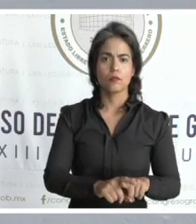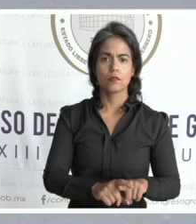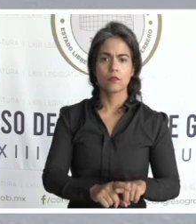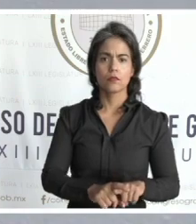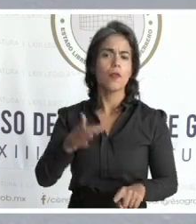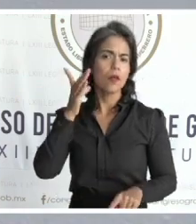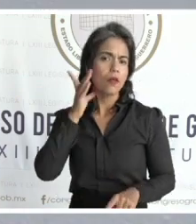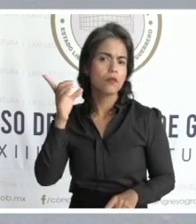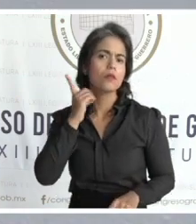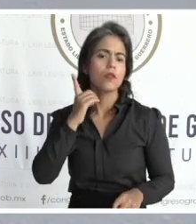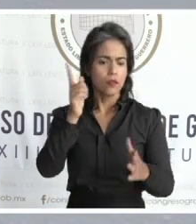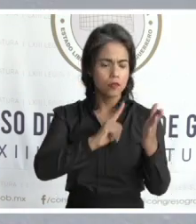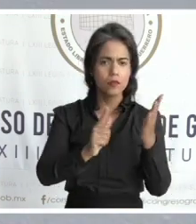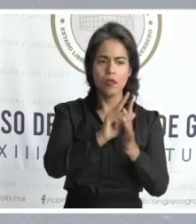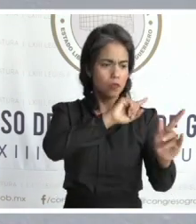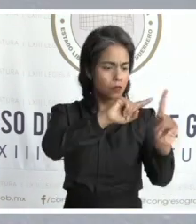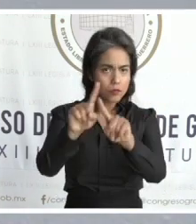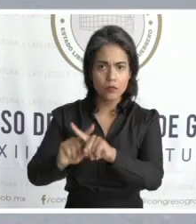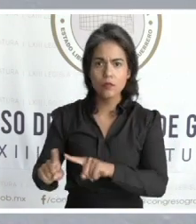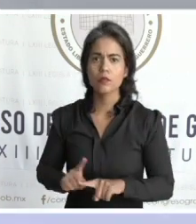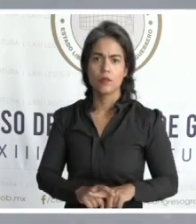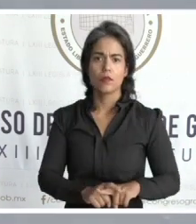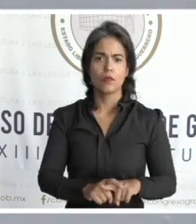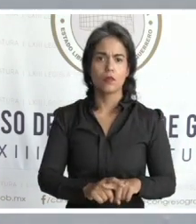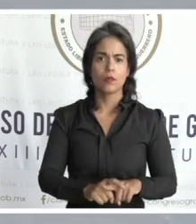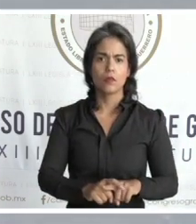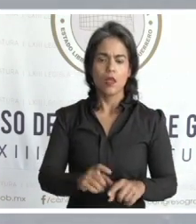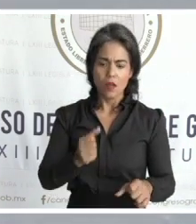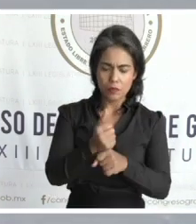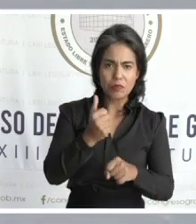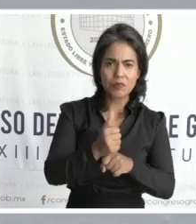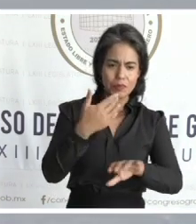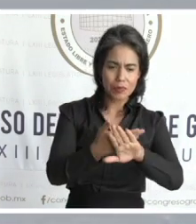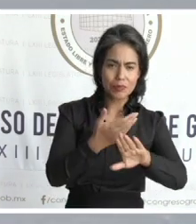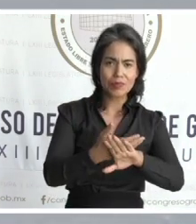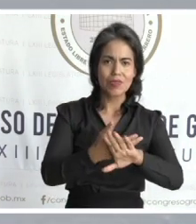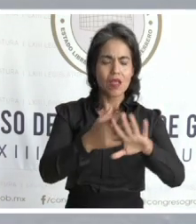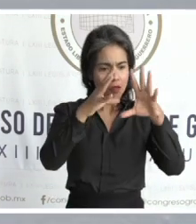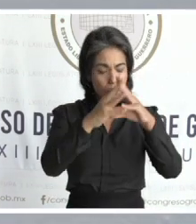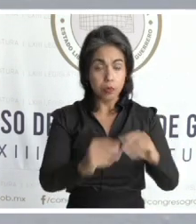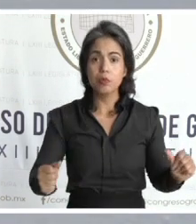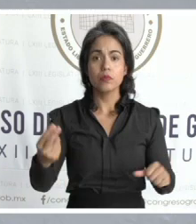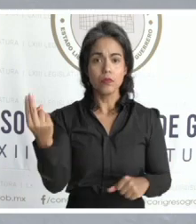para erradicar todos los tipos de violencia,